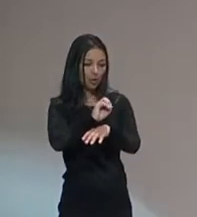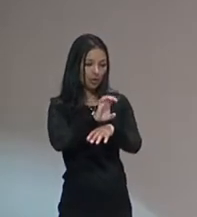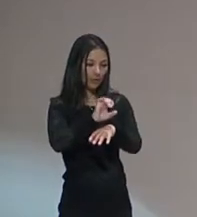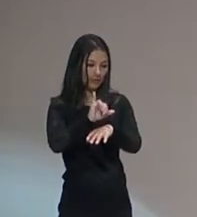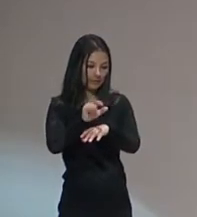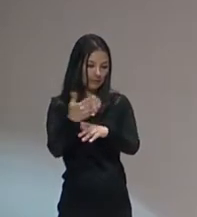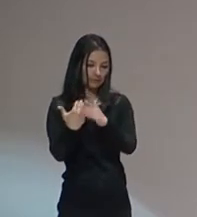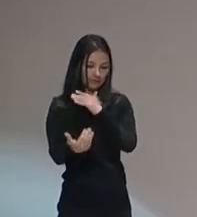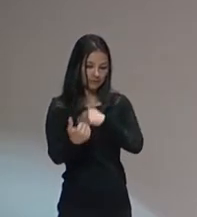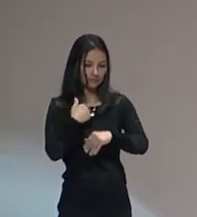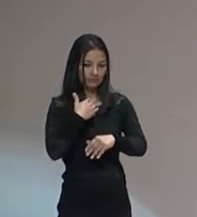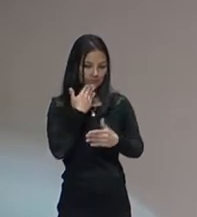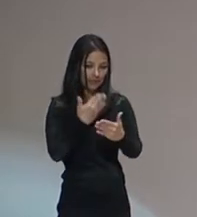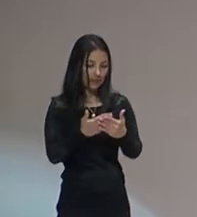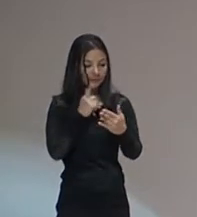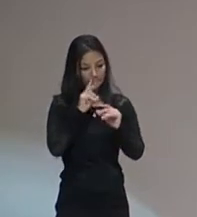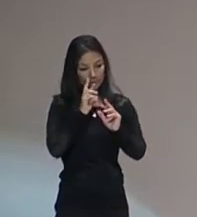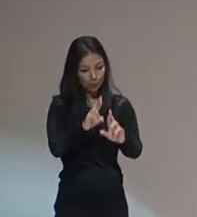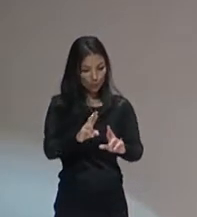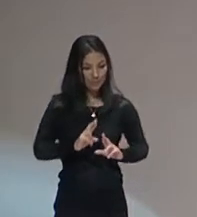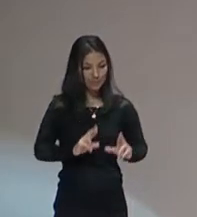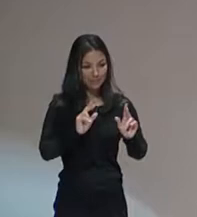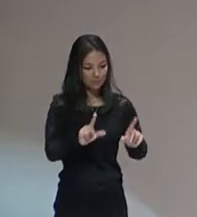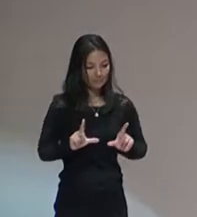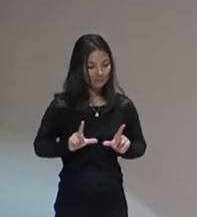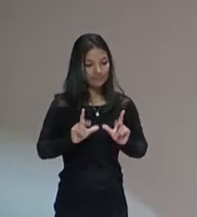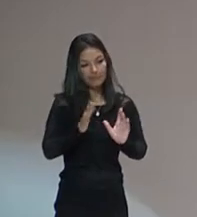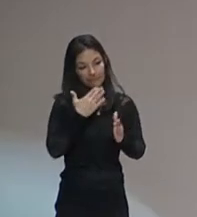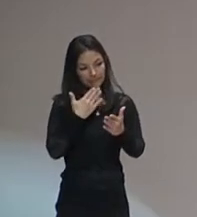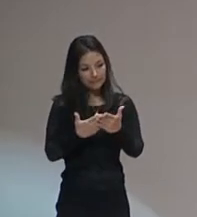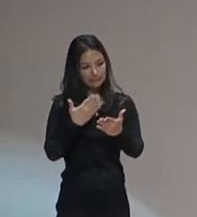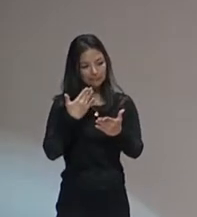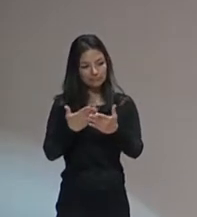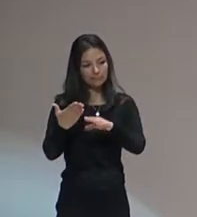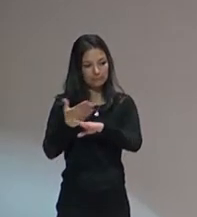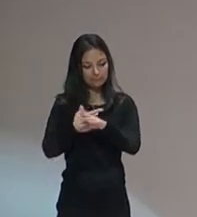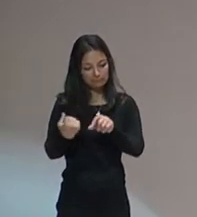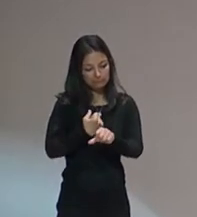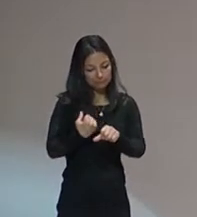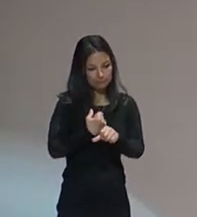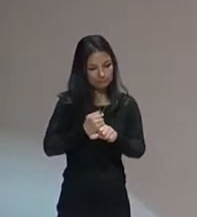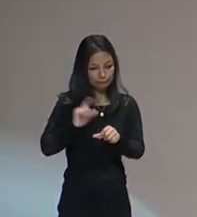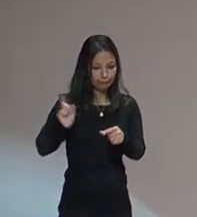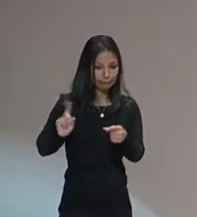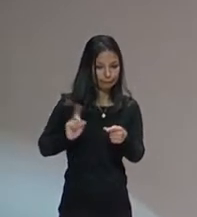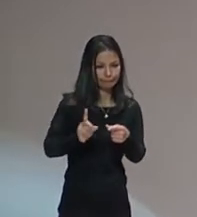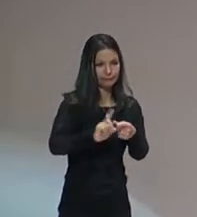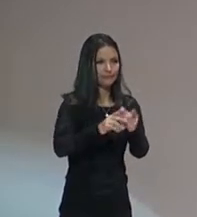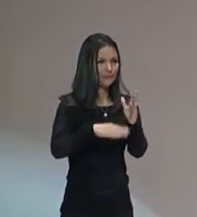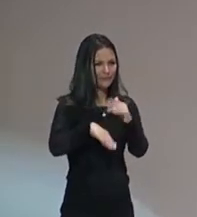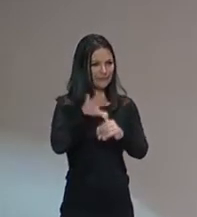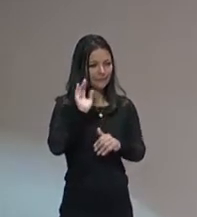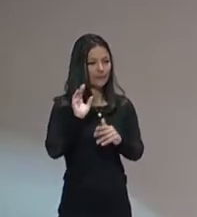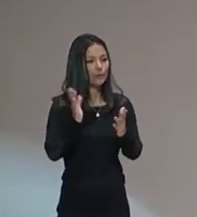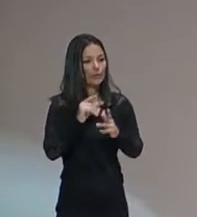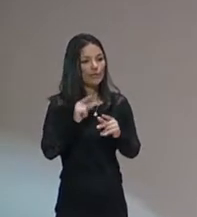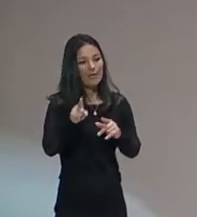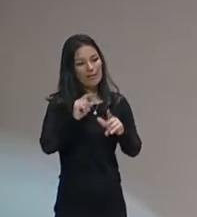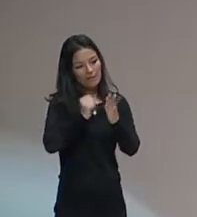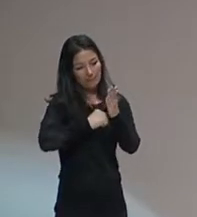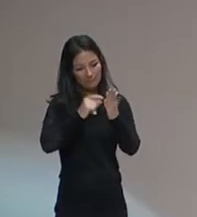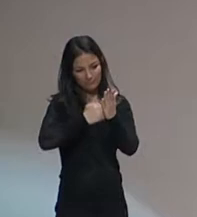esta invitación y el reconocimiento de una labor que desde hace muchos años venimos desarrollando en la escuela